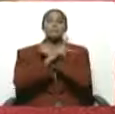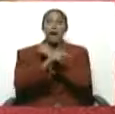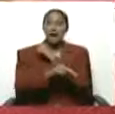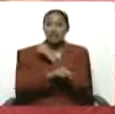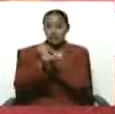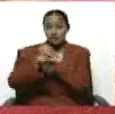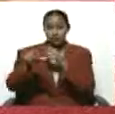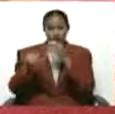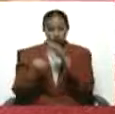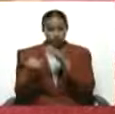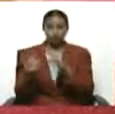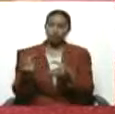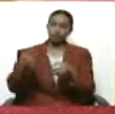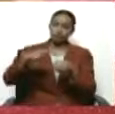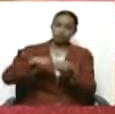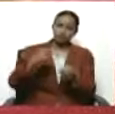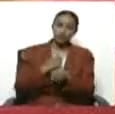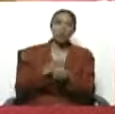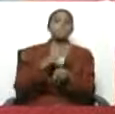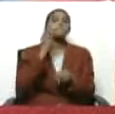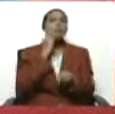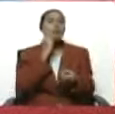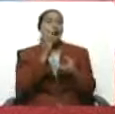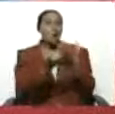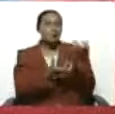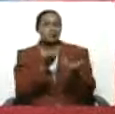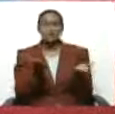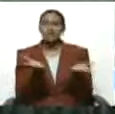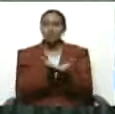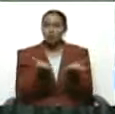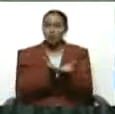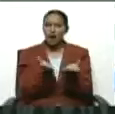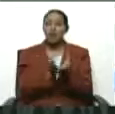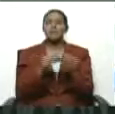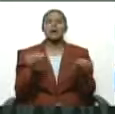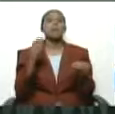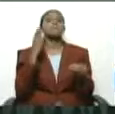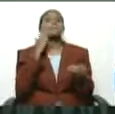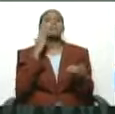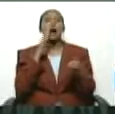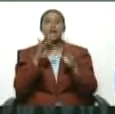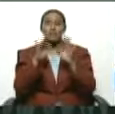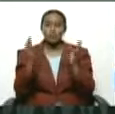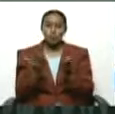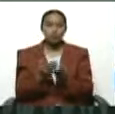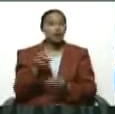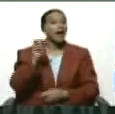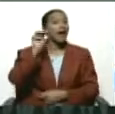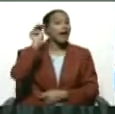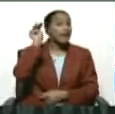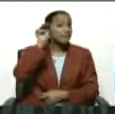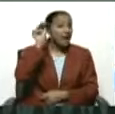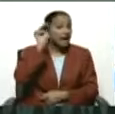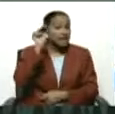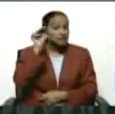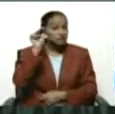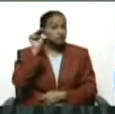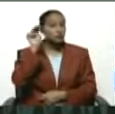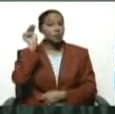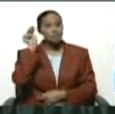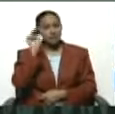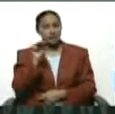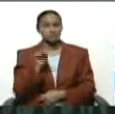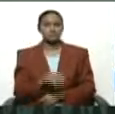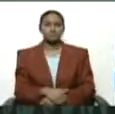Madres Cocineras, Madres del Mundo por la Paz de los Pueblos, Maestros y Maestras Urdanetistas,